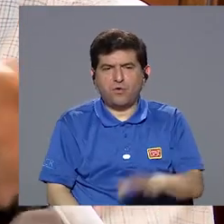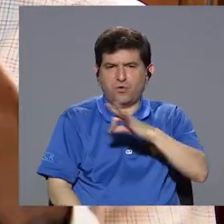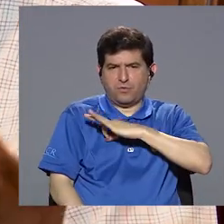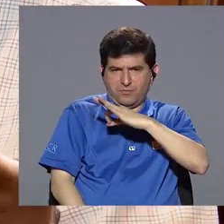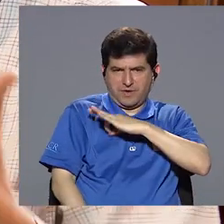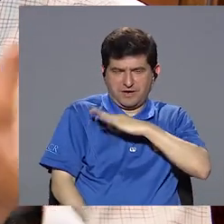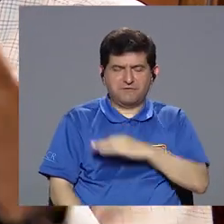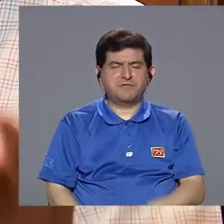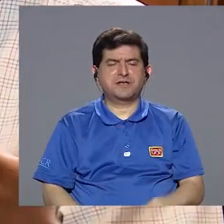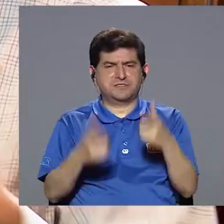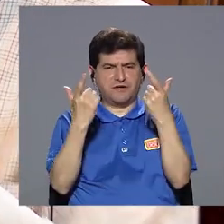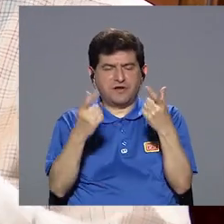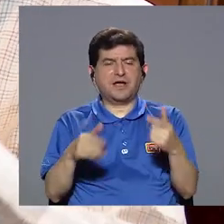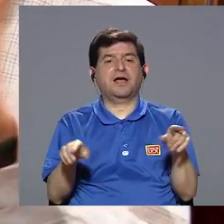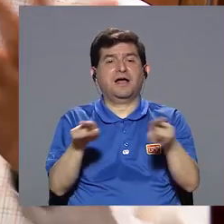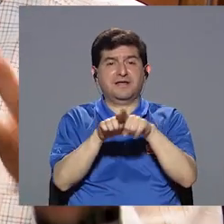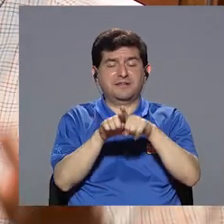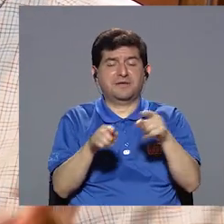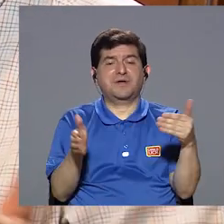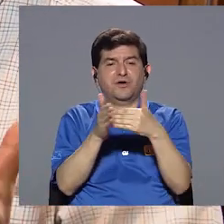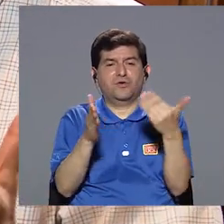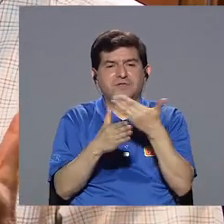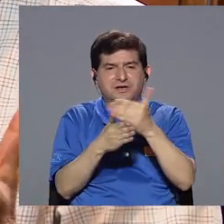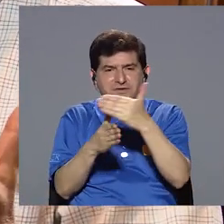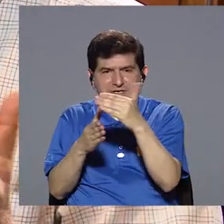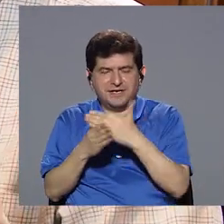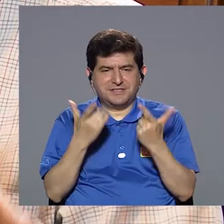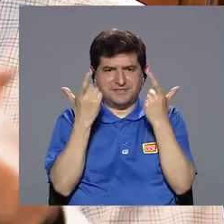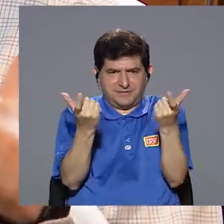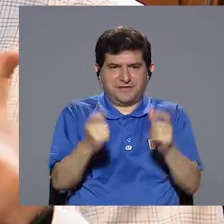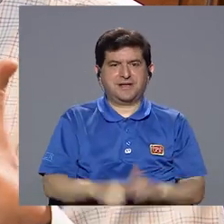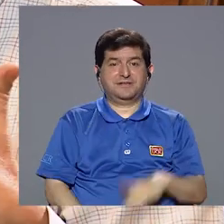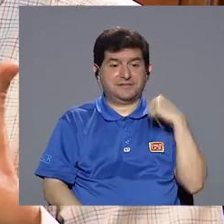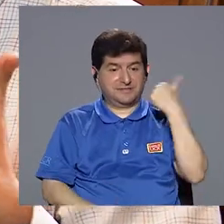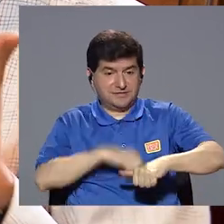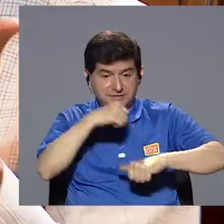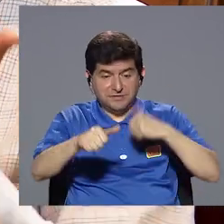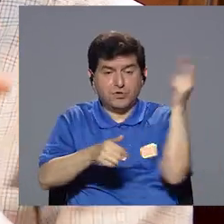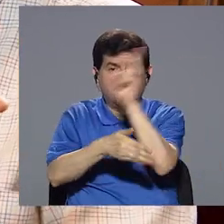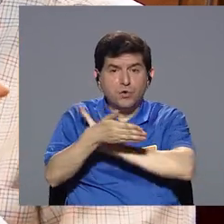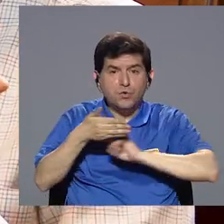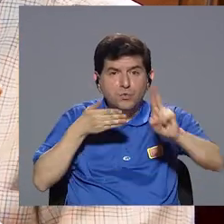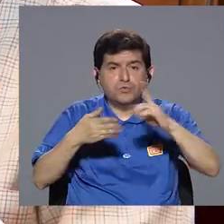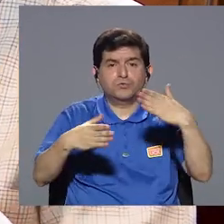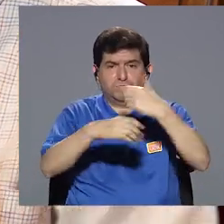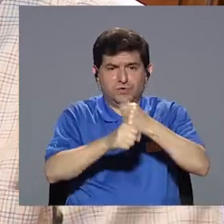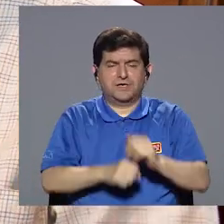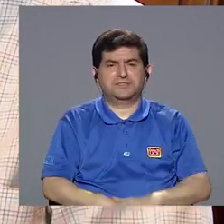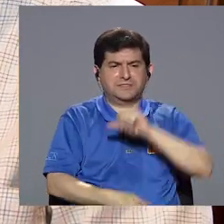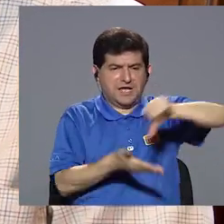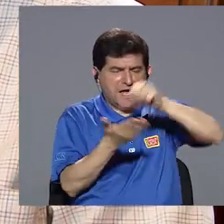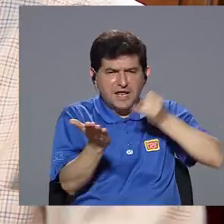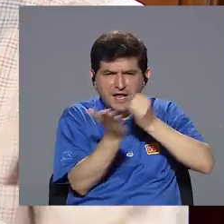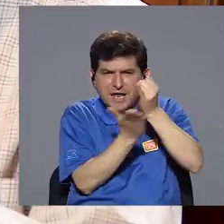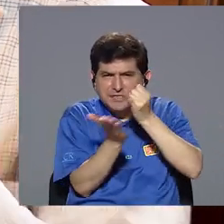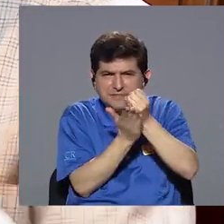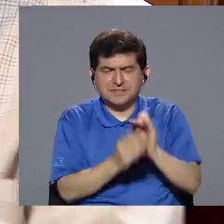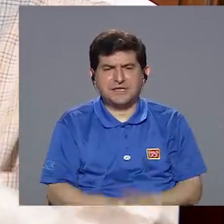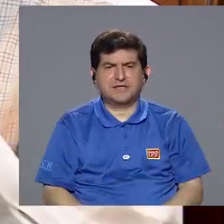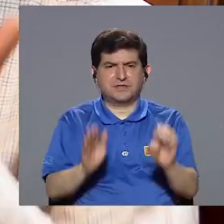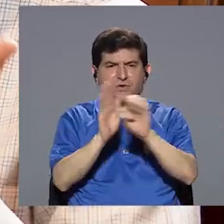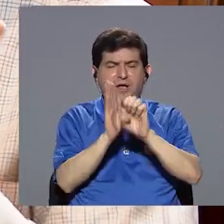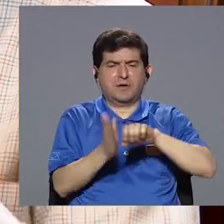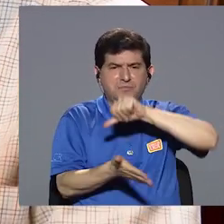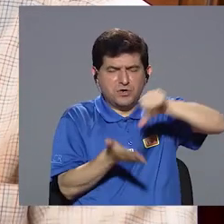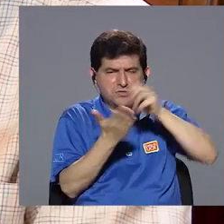generen bienestar generen riqueza generen redistribución de la riqueza entonces los esfuerzos que hace la universidad en centros de investigación